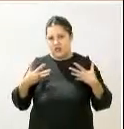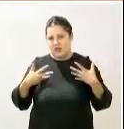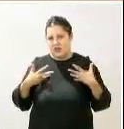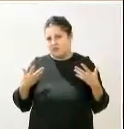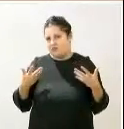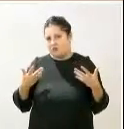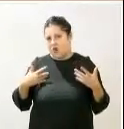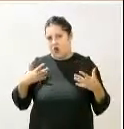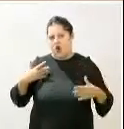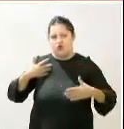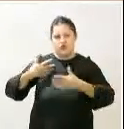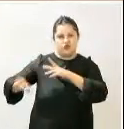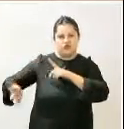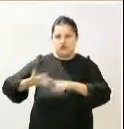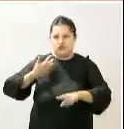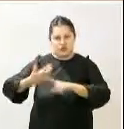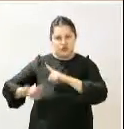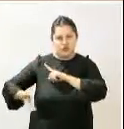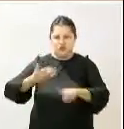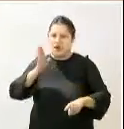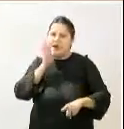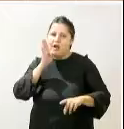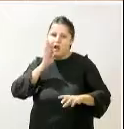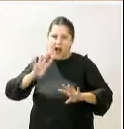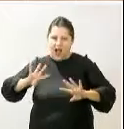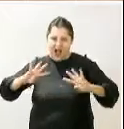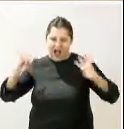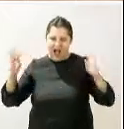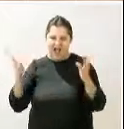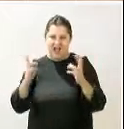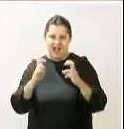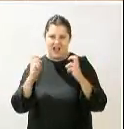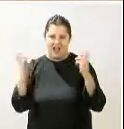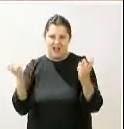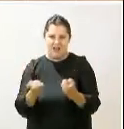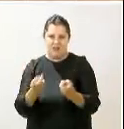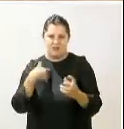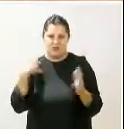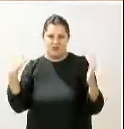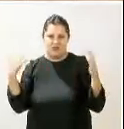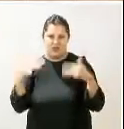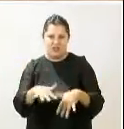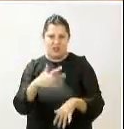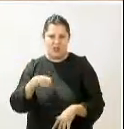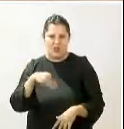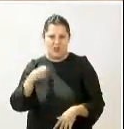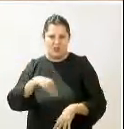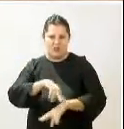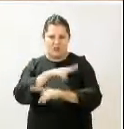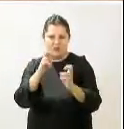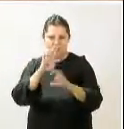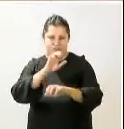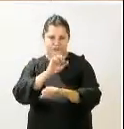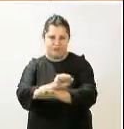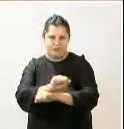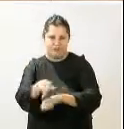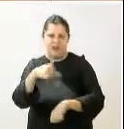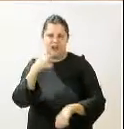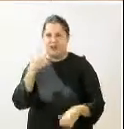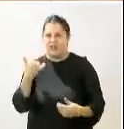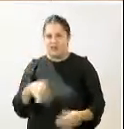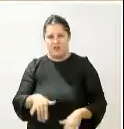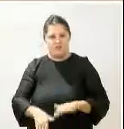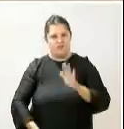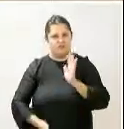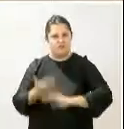enormes torturas en aquellos campos de concentración, que la tortura pasaba incluso por su modo de vida, ¿no? Fueron elevadísimos el número de